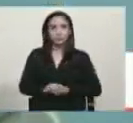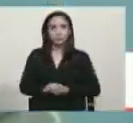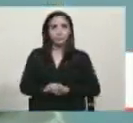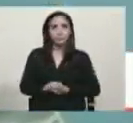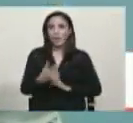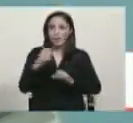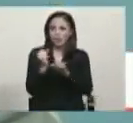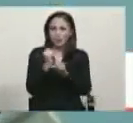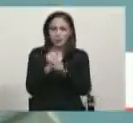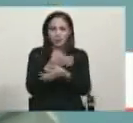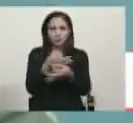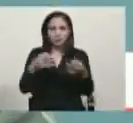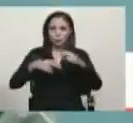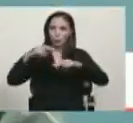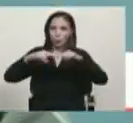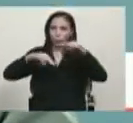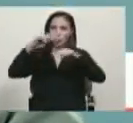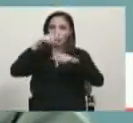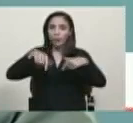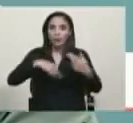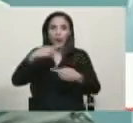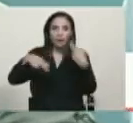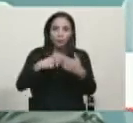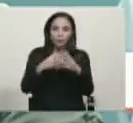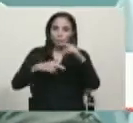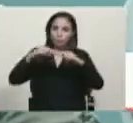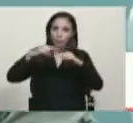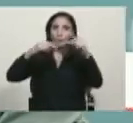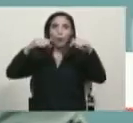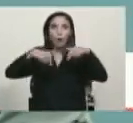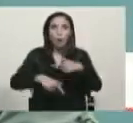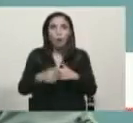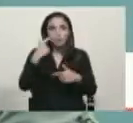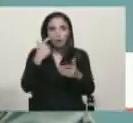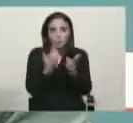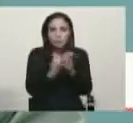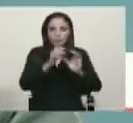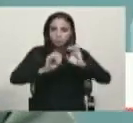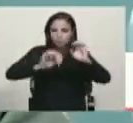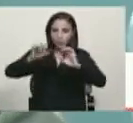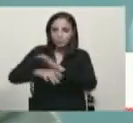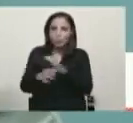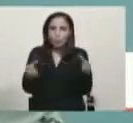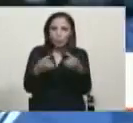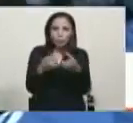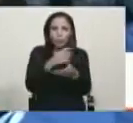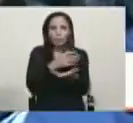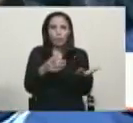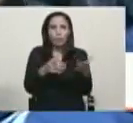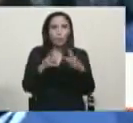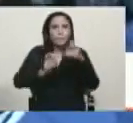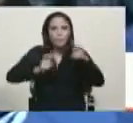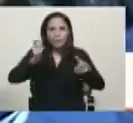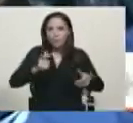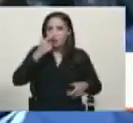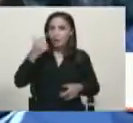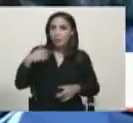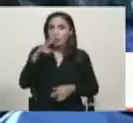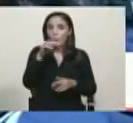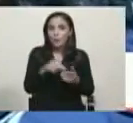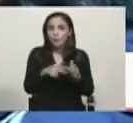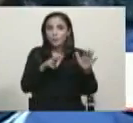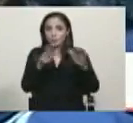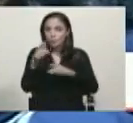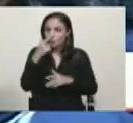obra construida en revolución, y hoy vinimos a hacer una inspección de un conjunto de rehabilitaciones que se le hicieron entre el año